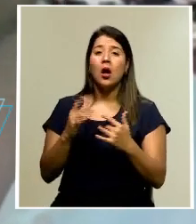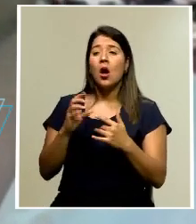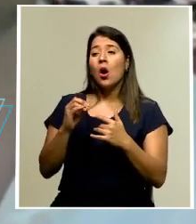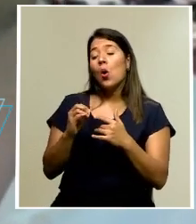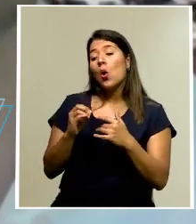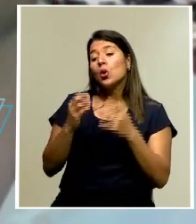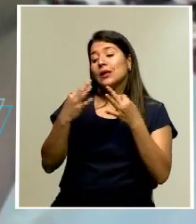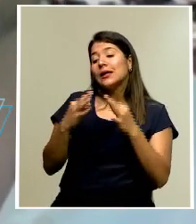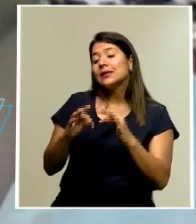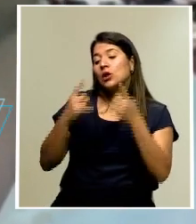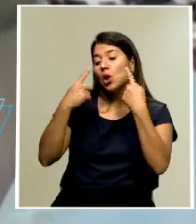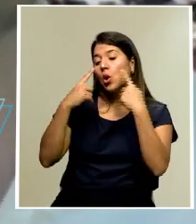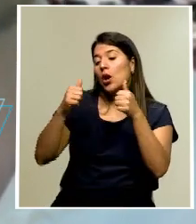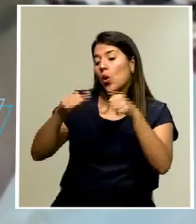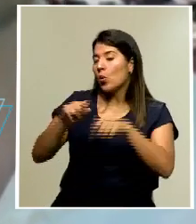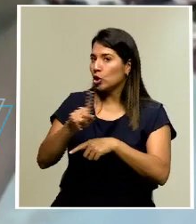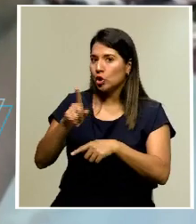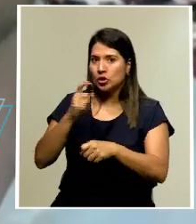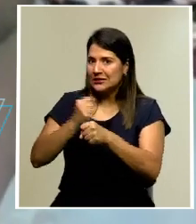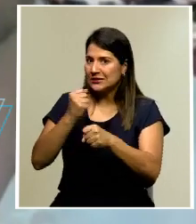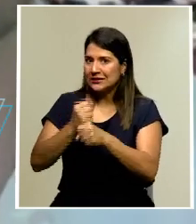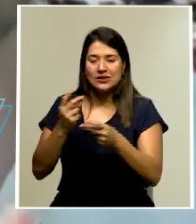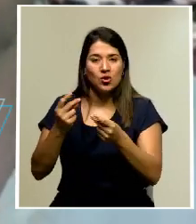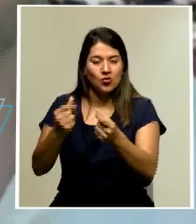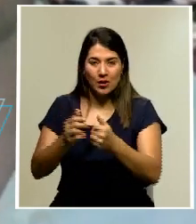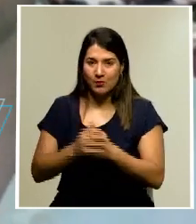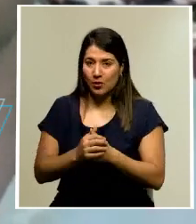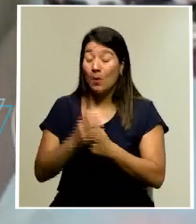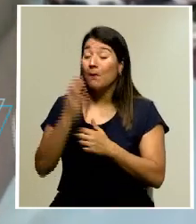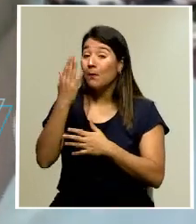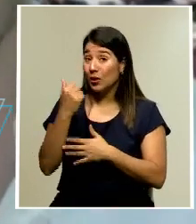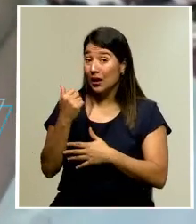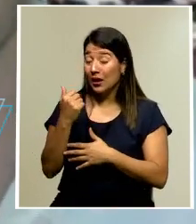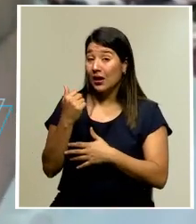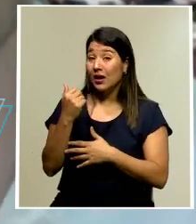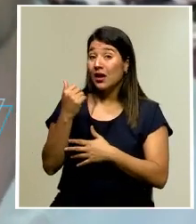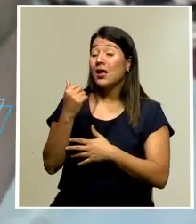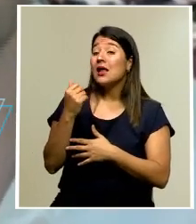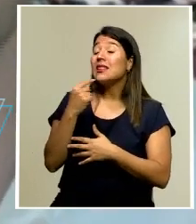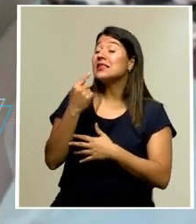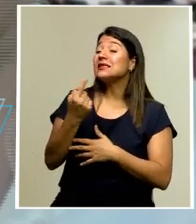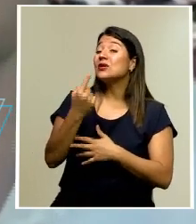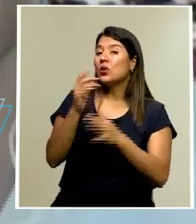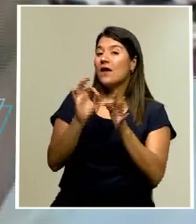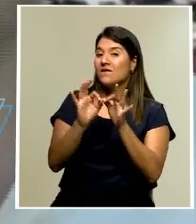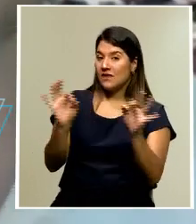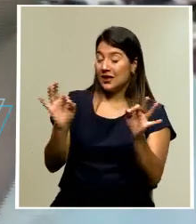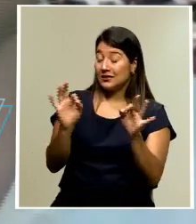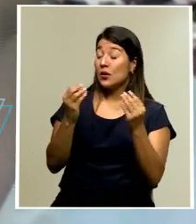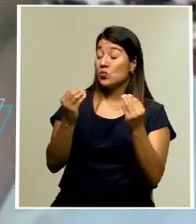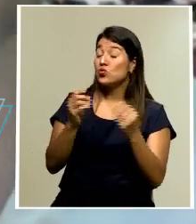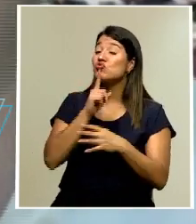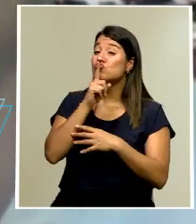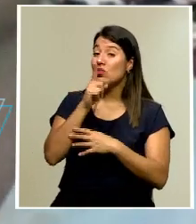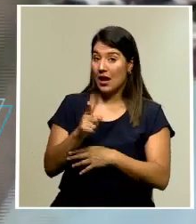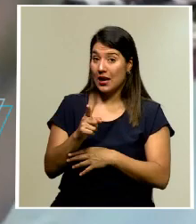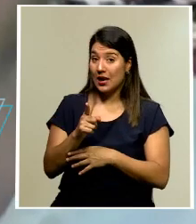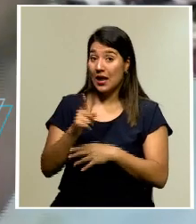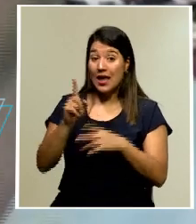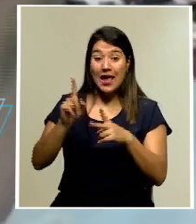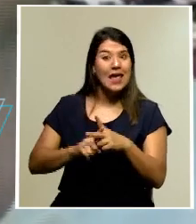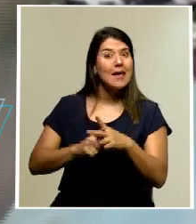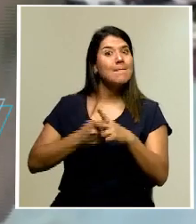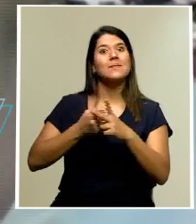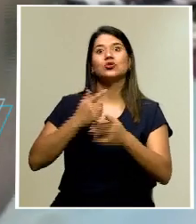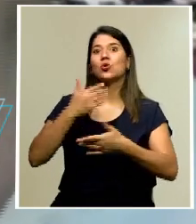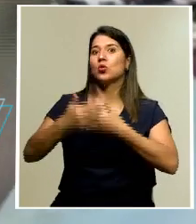los acuerdos, sino muy rápidamente, porque efectivamente, decías una frase que es ciertísima en este momento, arrancó la